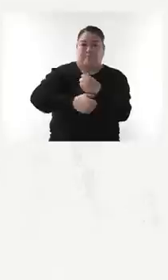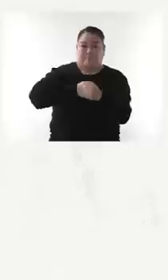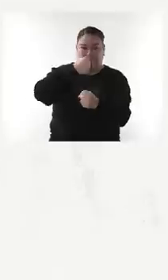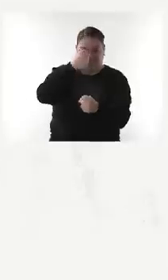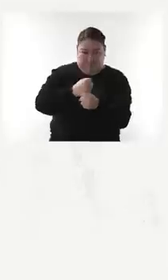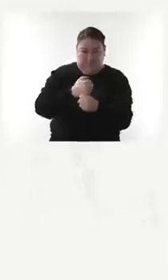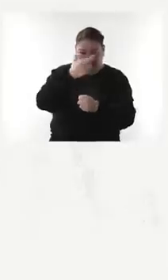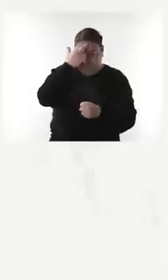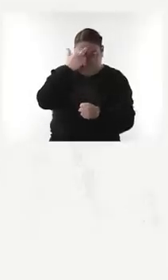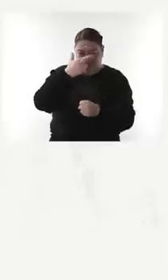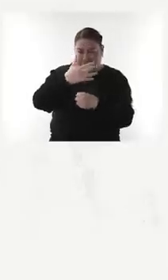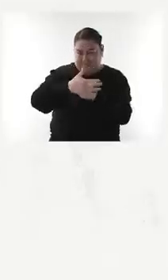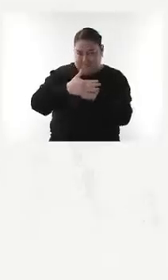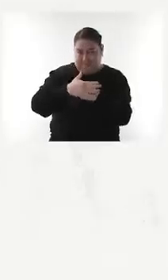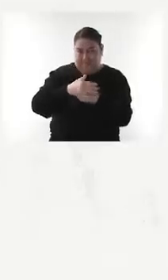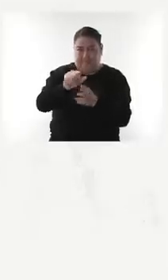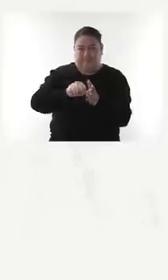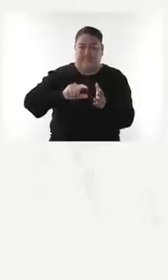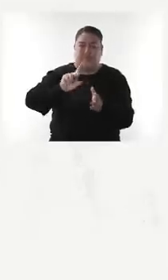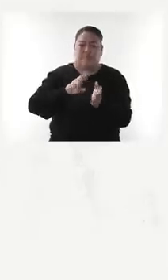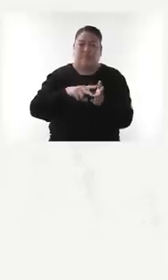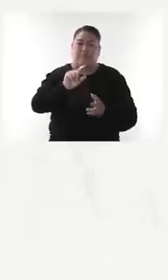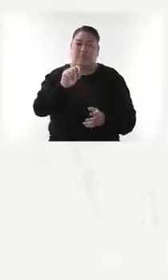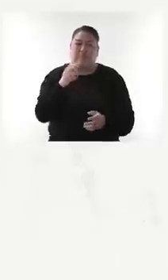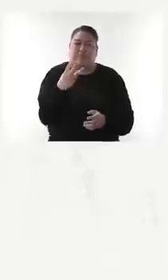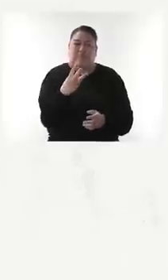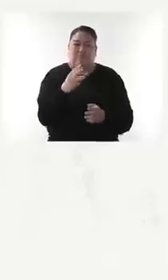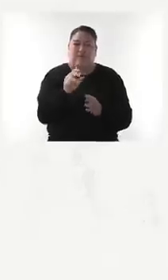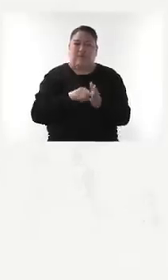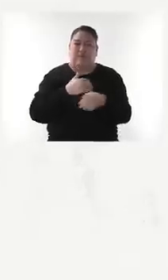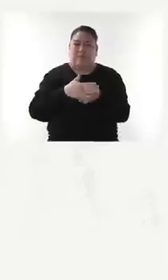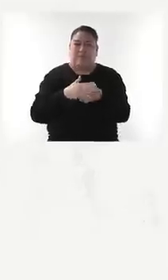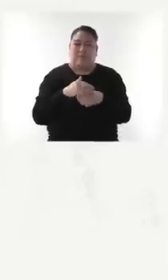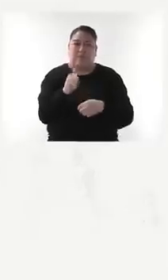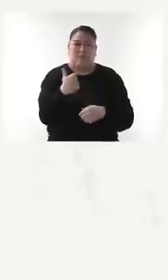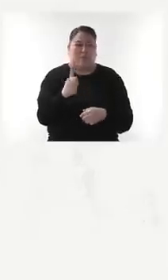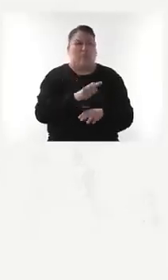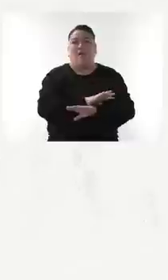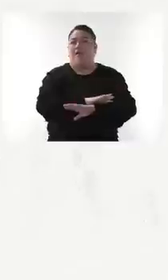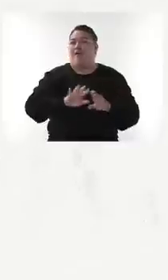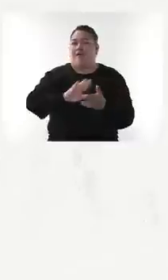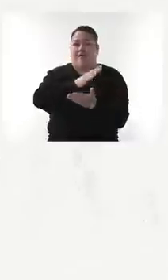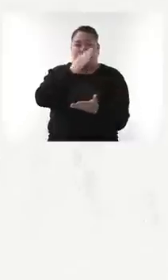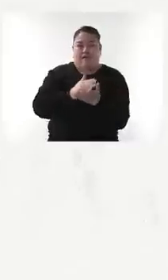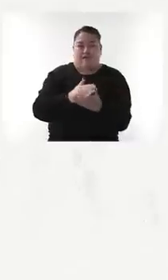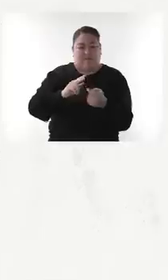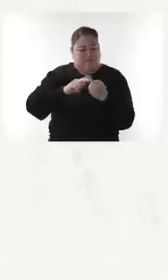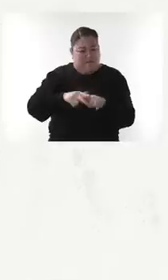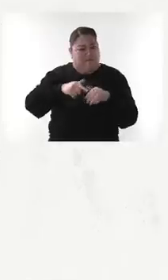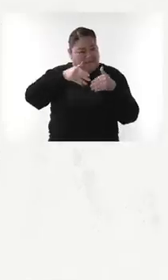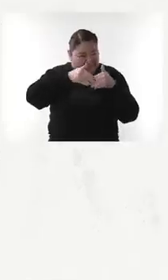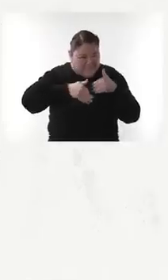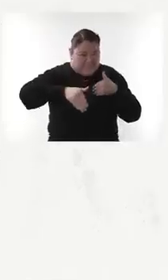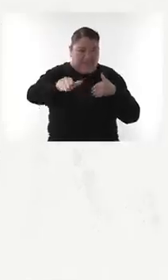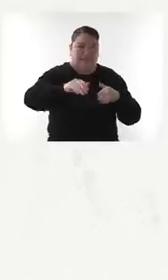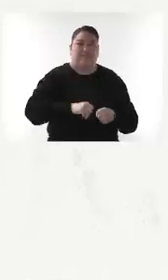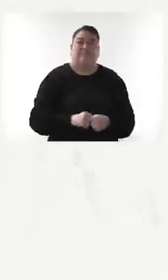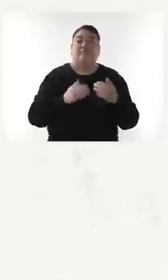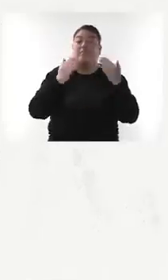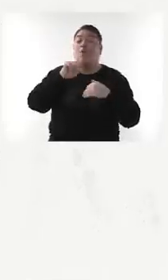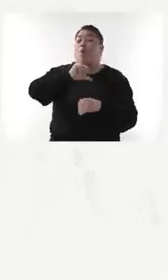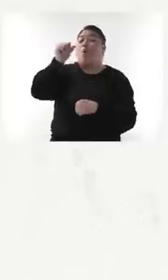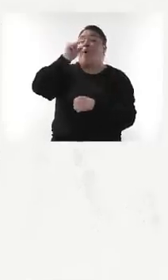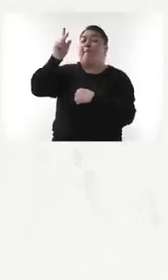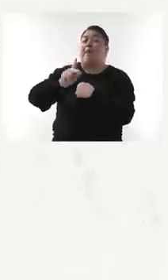el segundo semestre del 2023, se elimina el repechaje y para adelante. En materia de